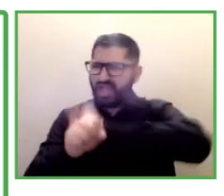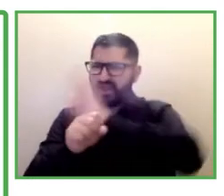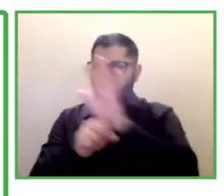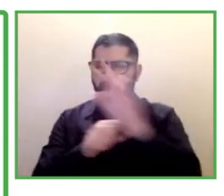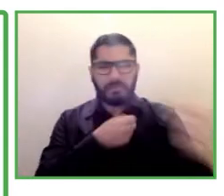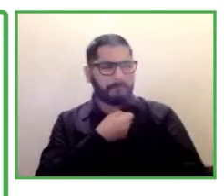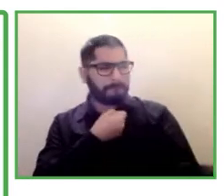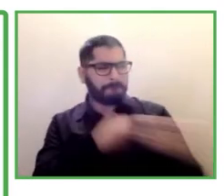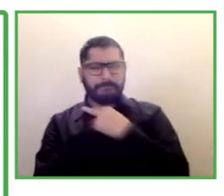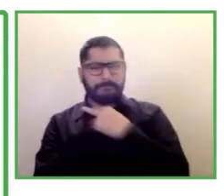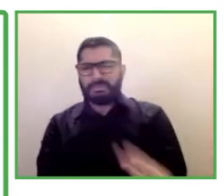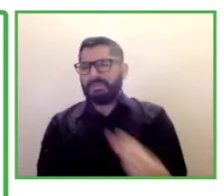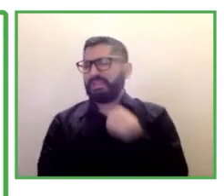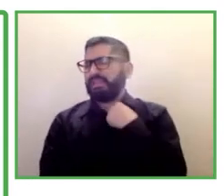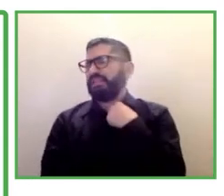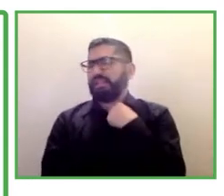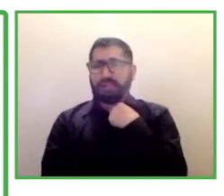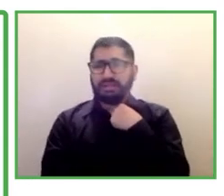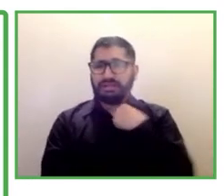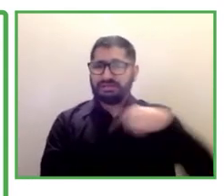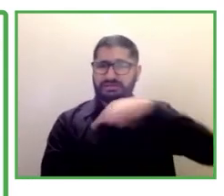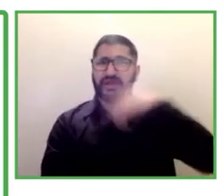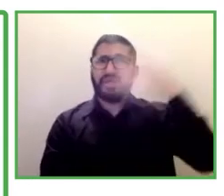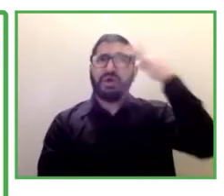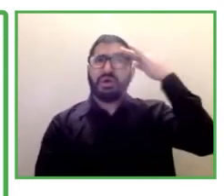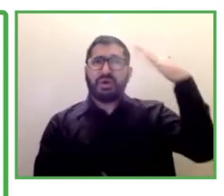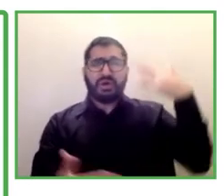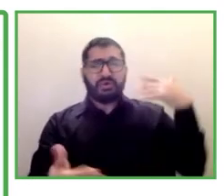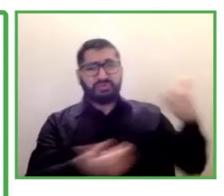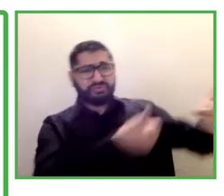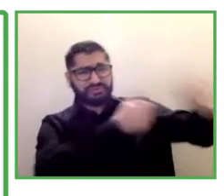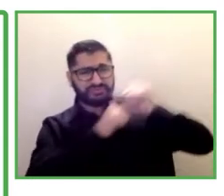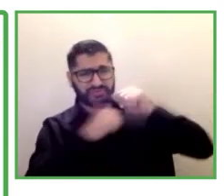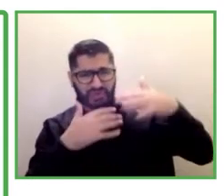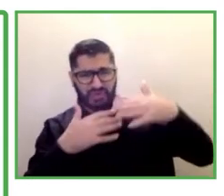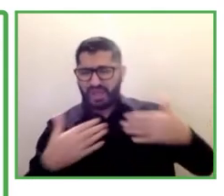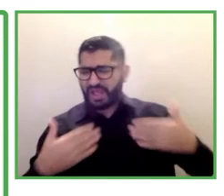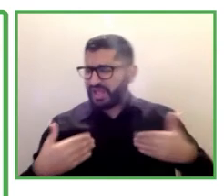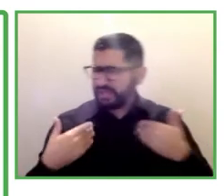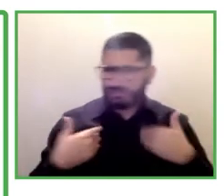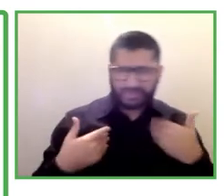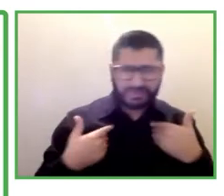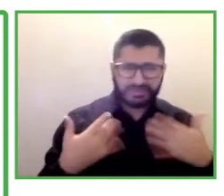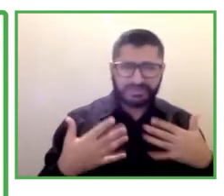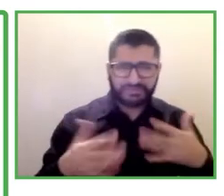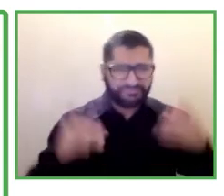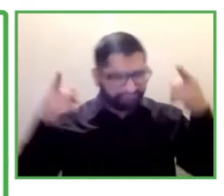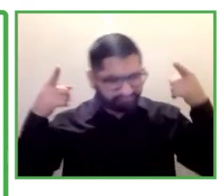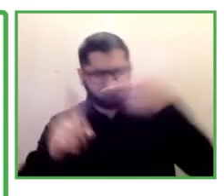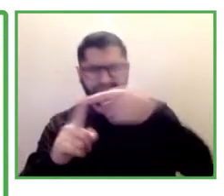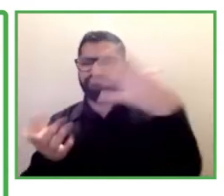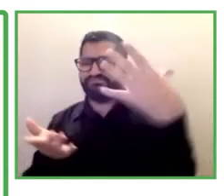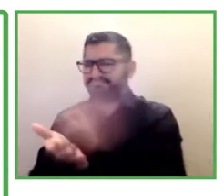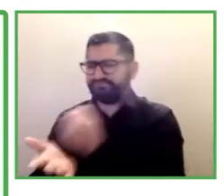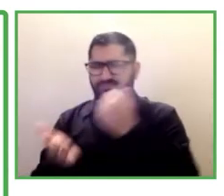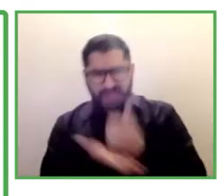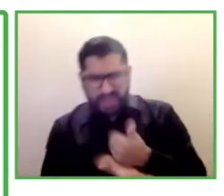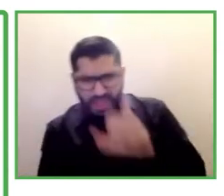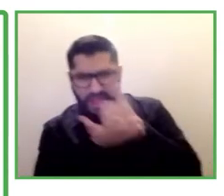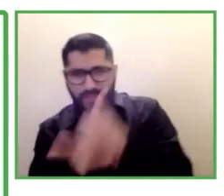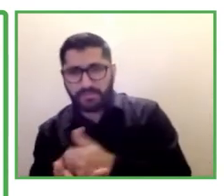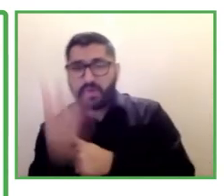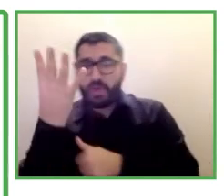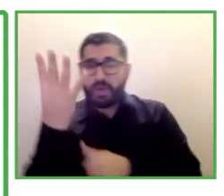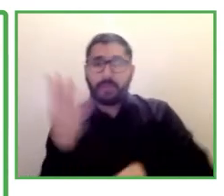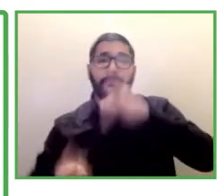hemos ayudado a 34 individuos desde octubre de 2020 con el formato virtual en estos 9 meses.